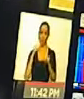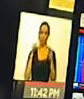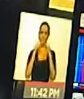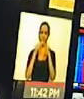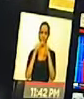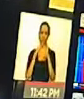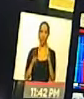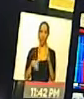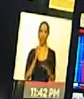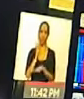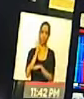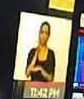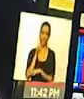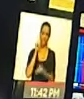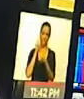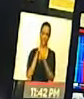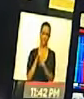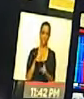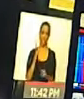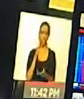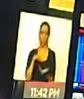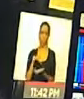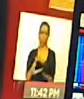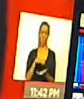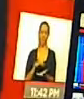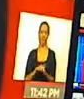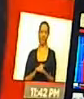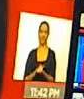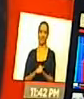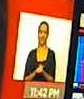de mandarlo directo sin ningún tipo de problema directo a México.